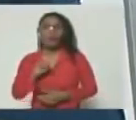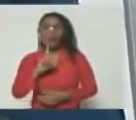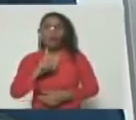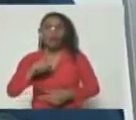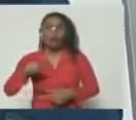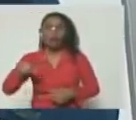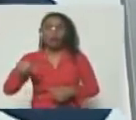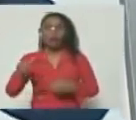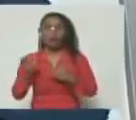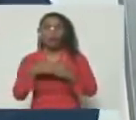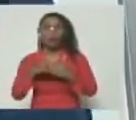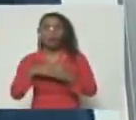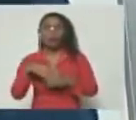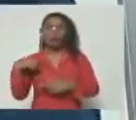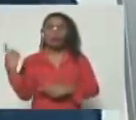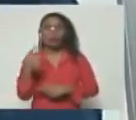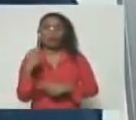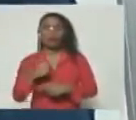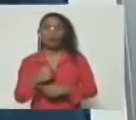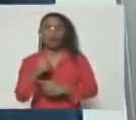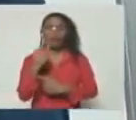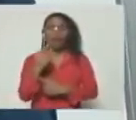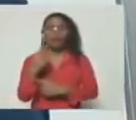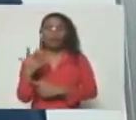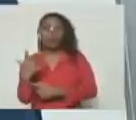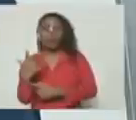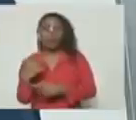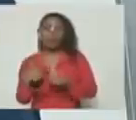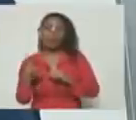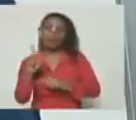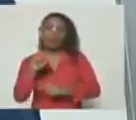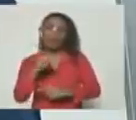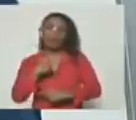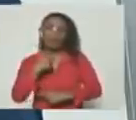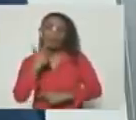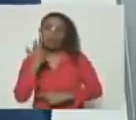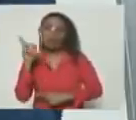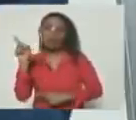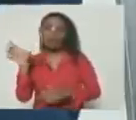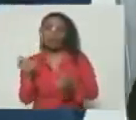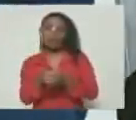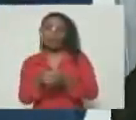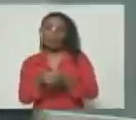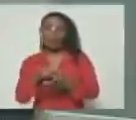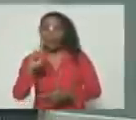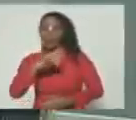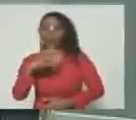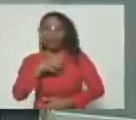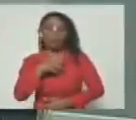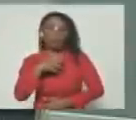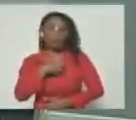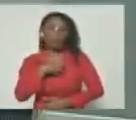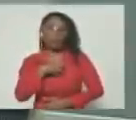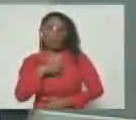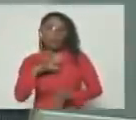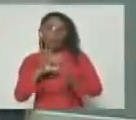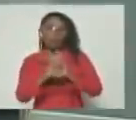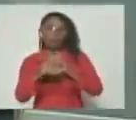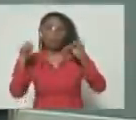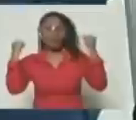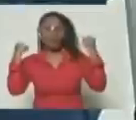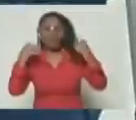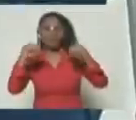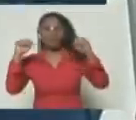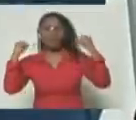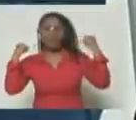una puerta giratoria, salen tres, salen cinco. Pero también dije en esa reunión, no se puede enchulear el ejercicio